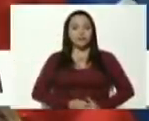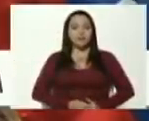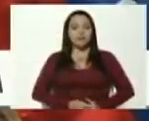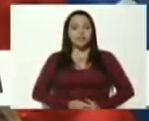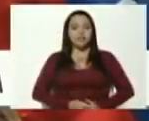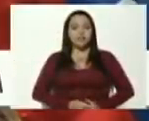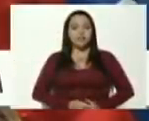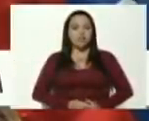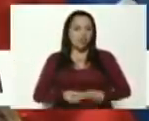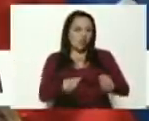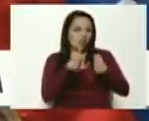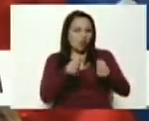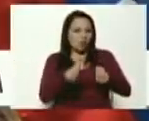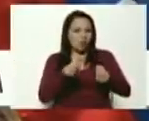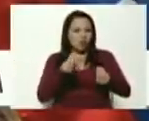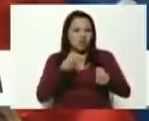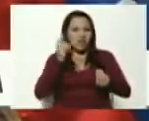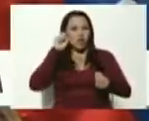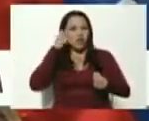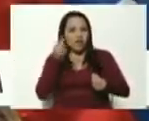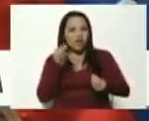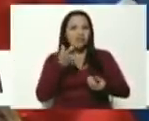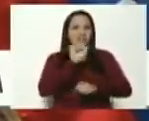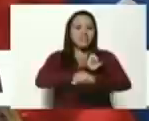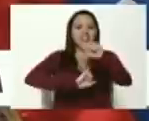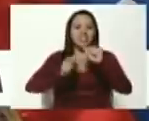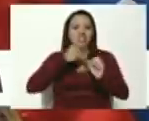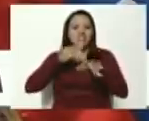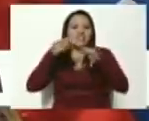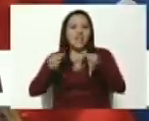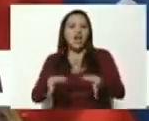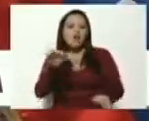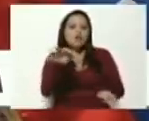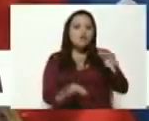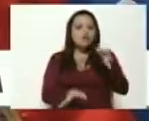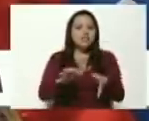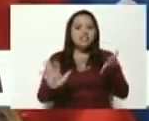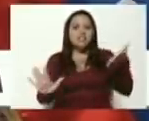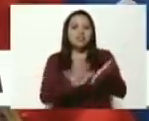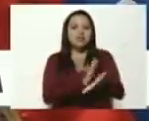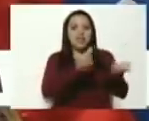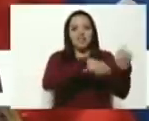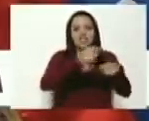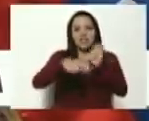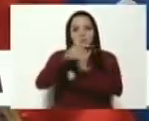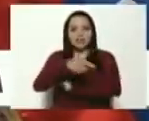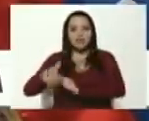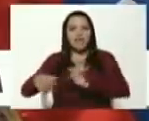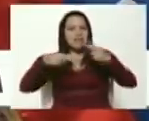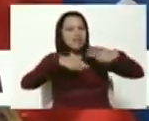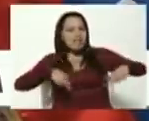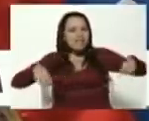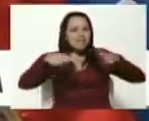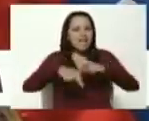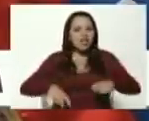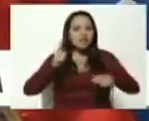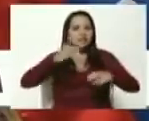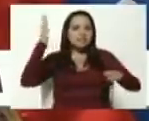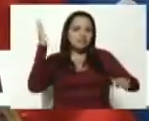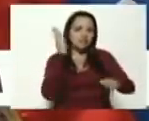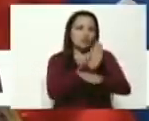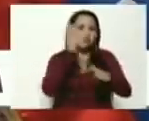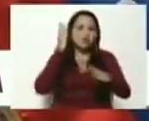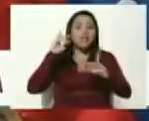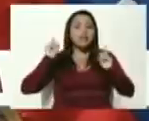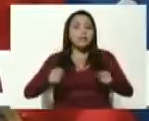luchando por la verdad, por la justicia en contra de este flagelo, investigando las tramas, castigando, sancionando, sino